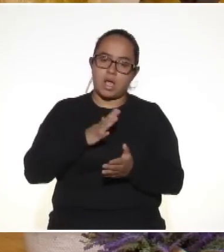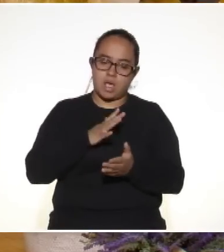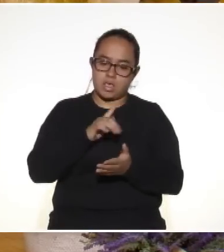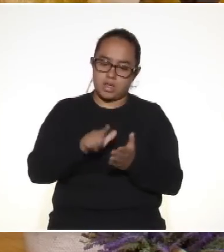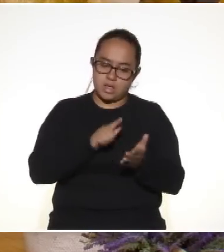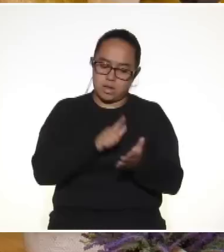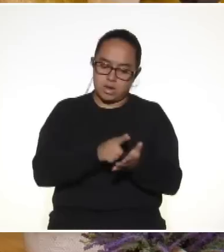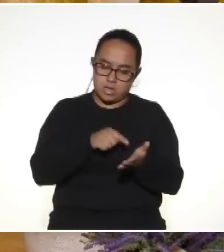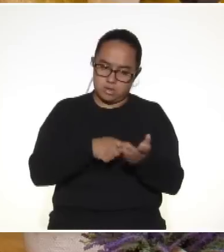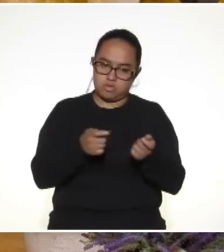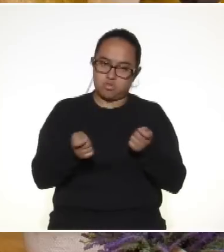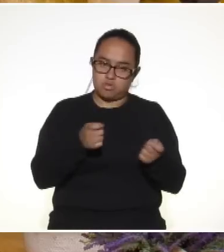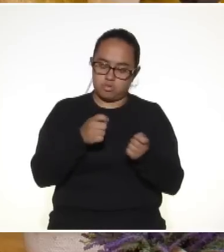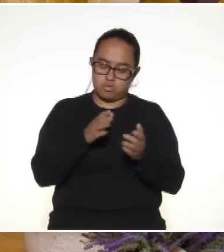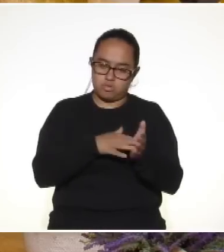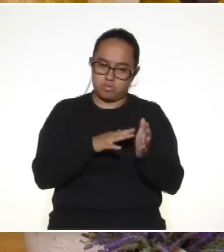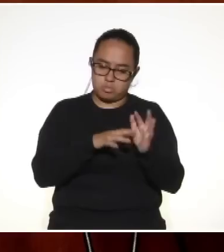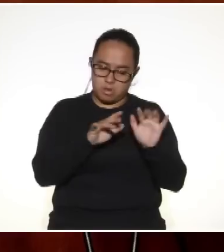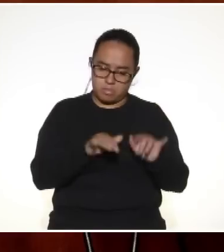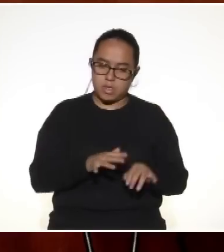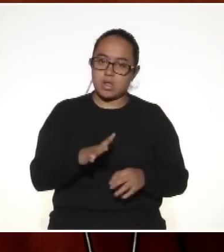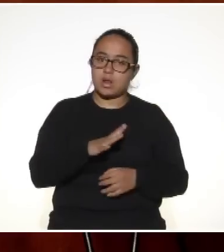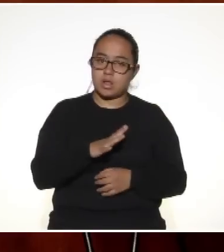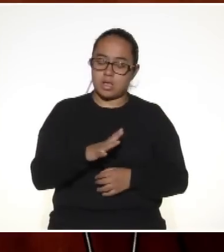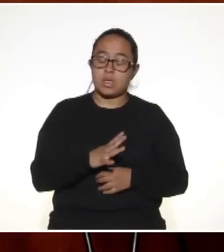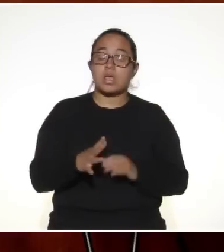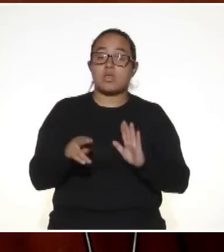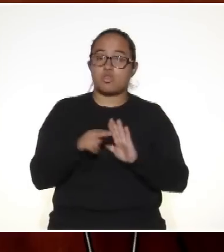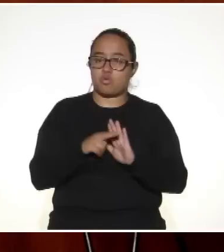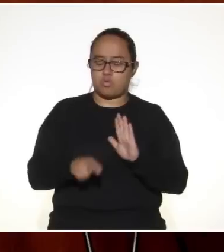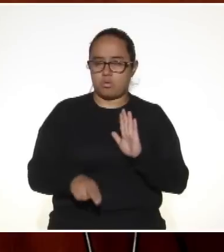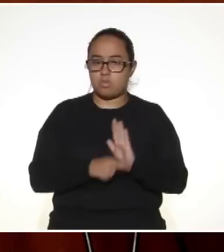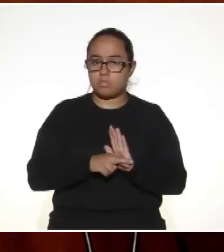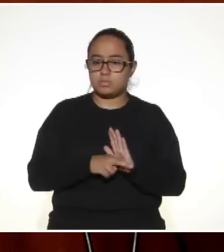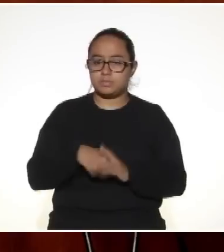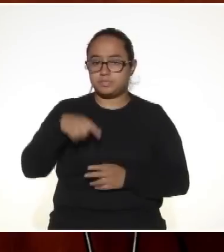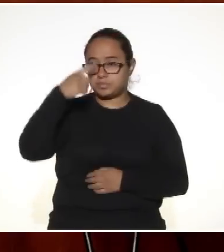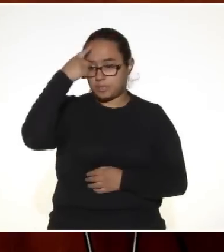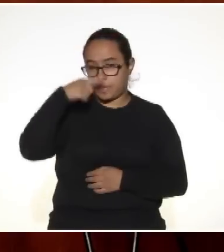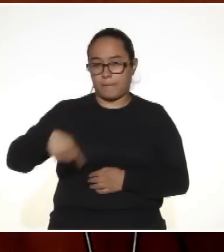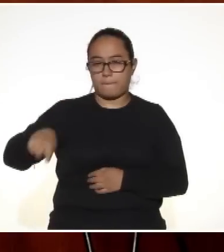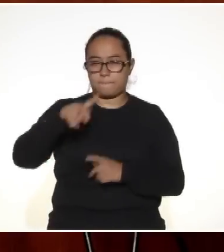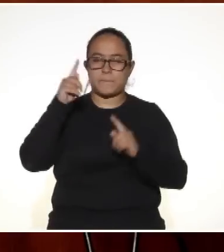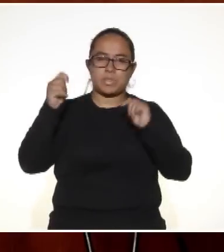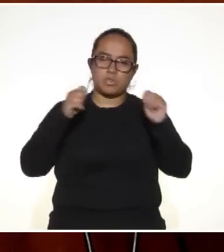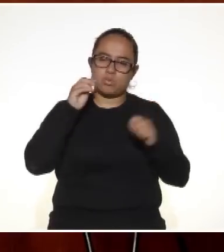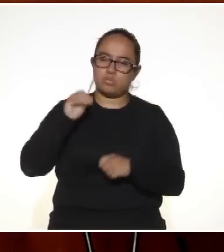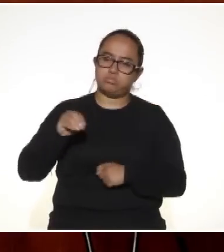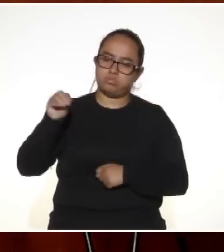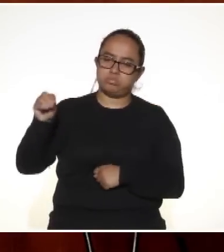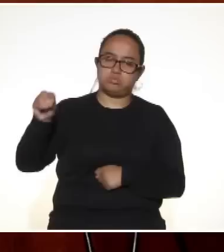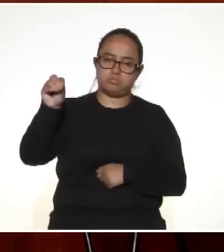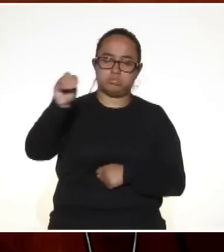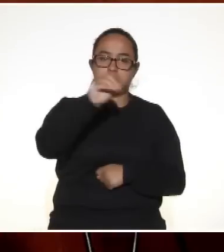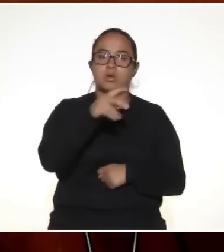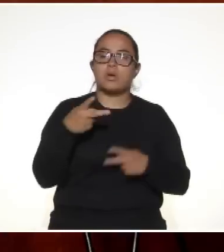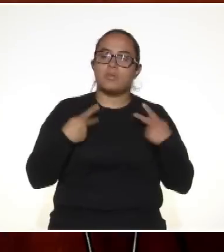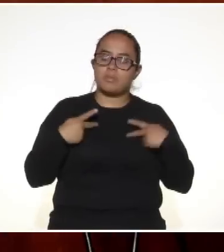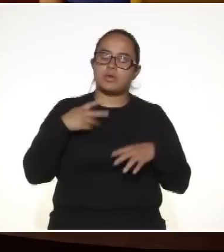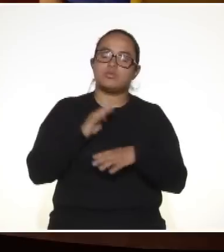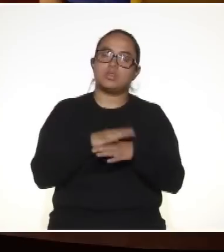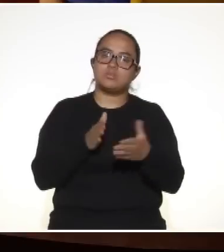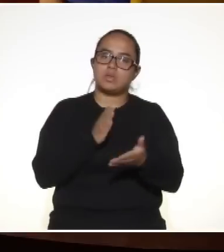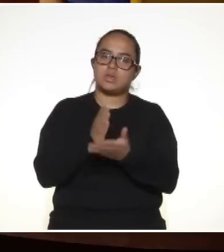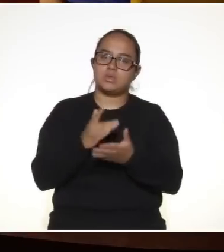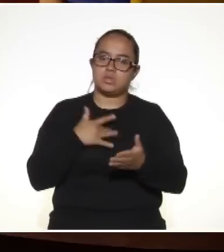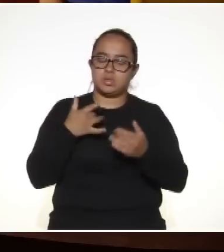y sí hay ya normas para que los tours sean seguros para los paseantes, ¿eh? Aunque Sí, también sí hay que